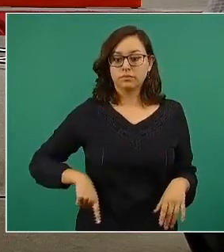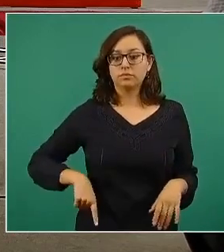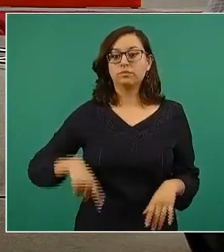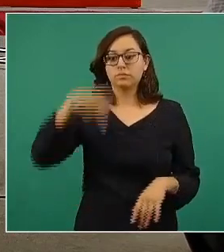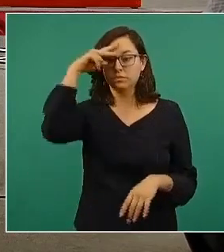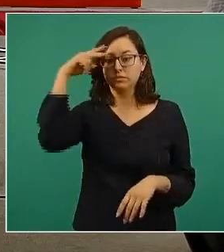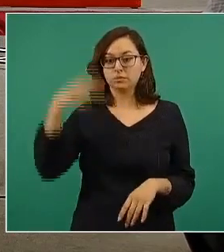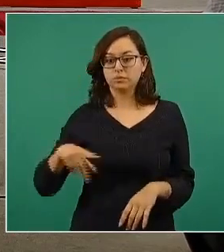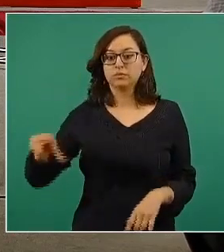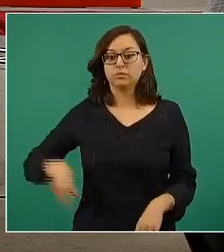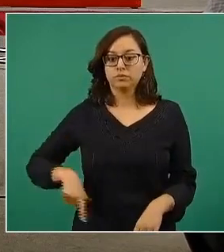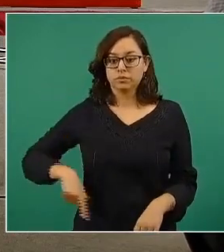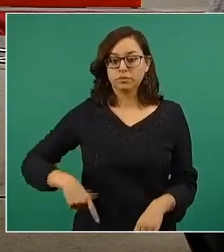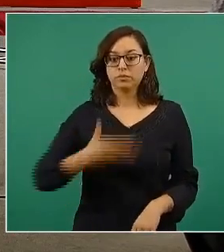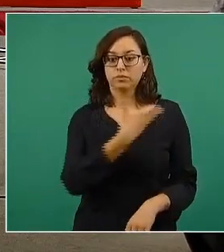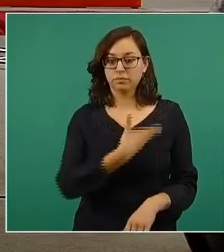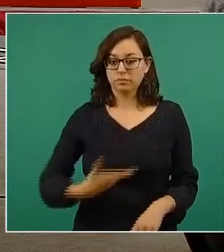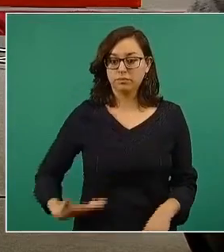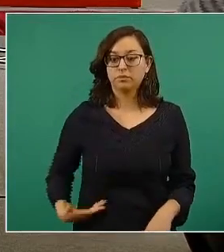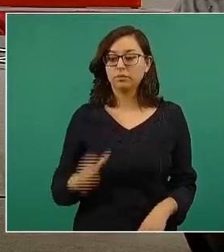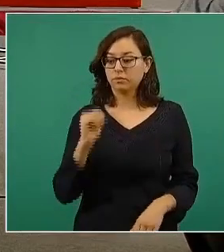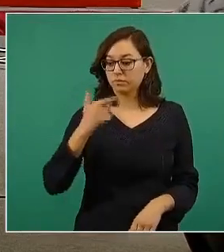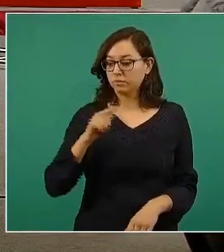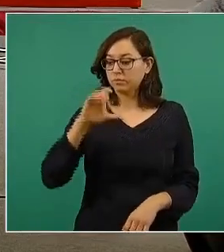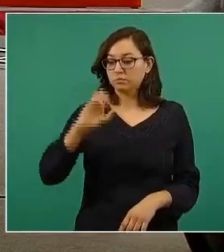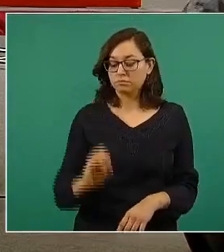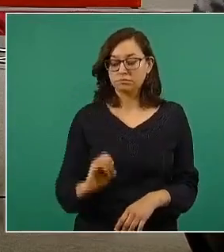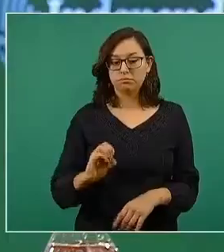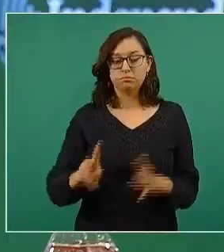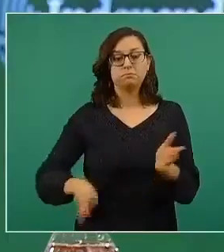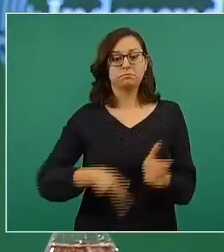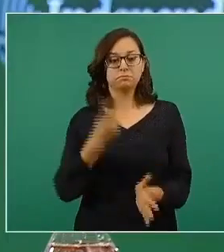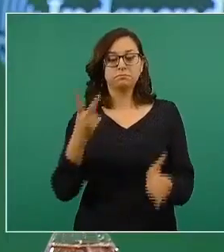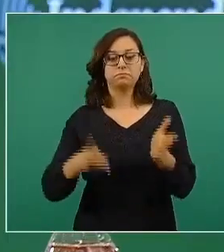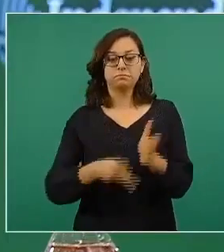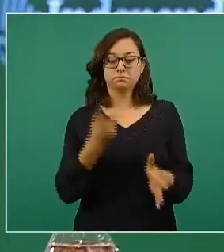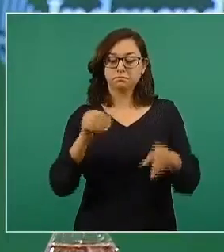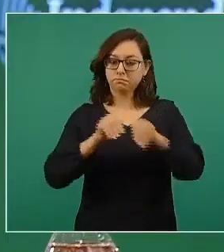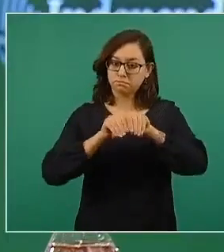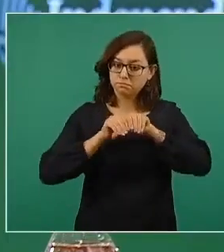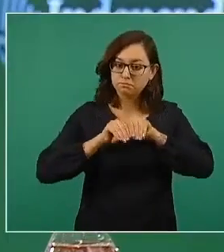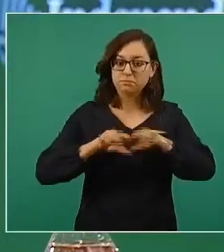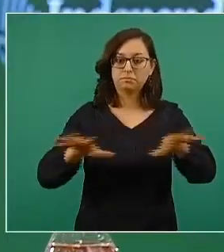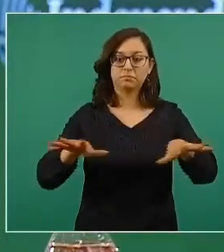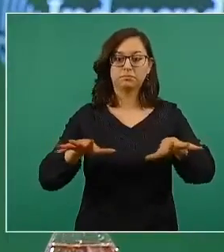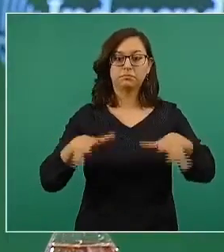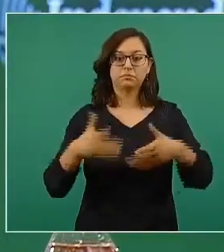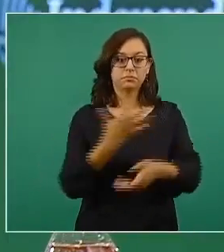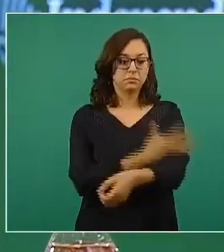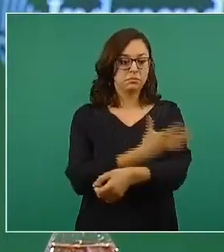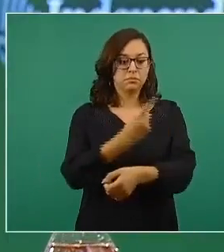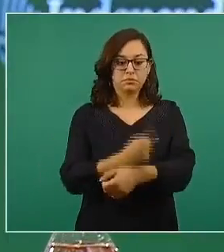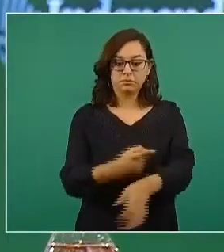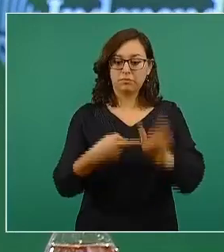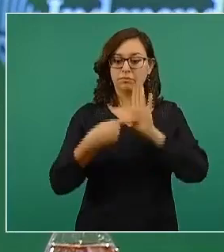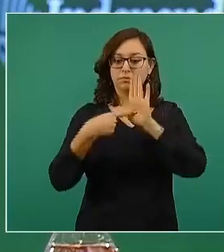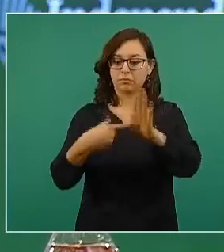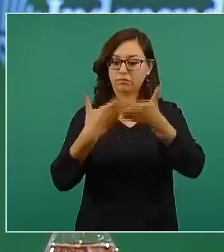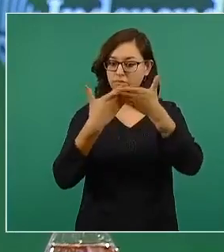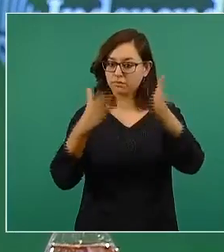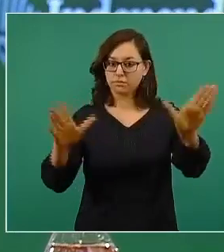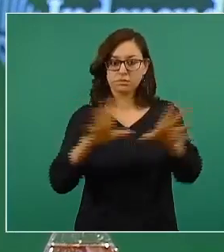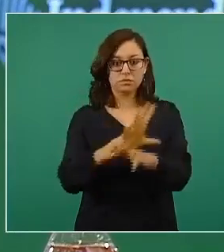Obrador, es enfática y resueltamente una política de transparencia plena. Nada nos